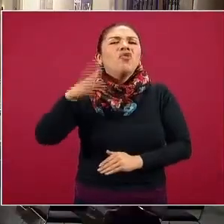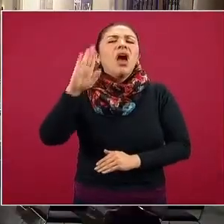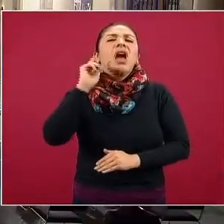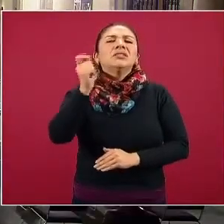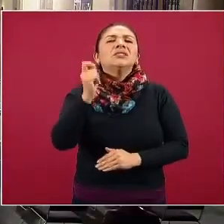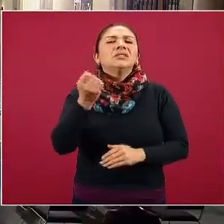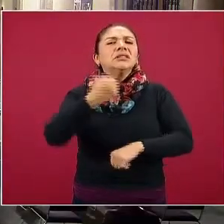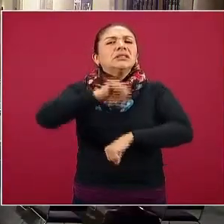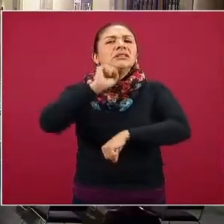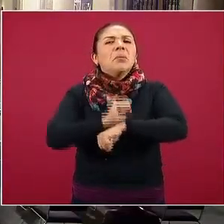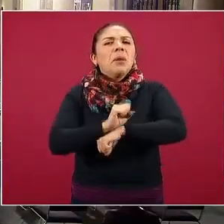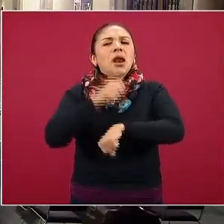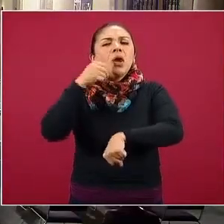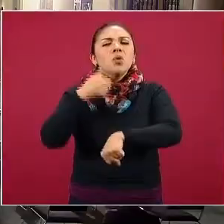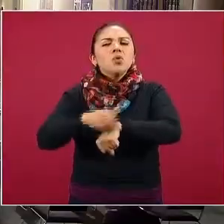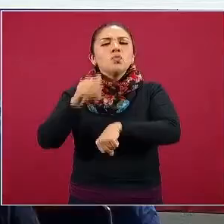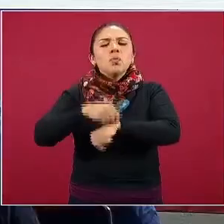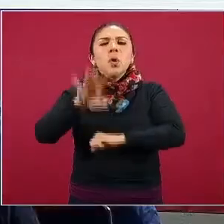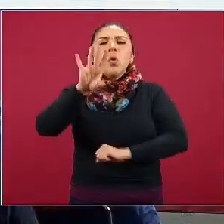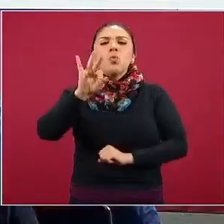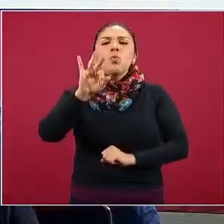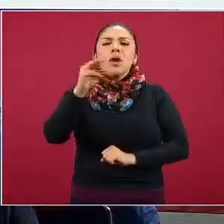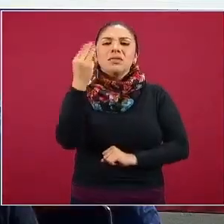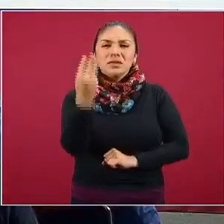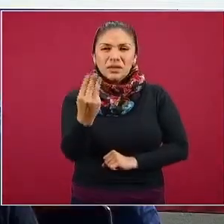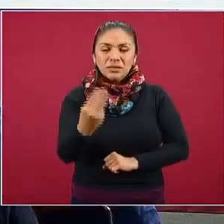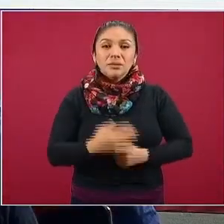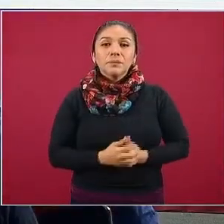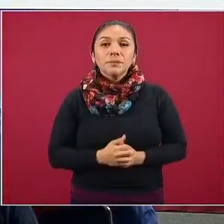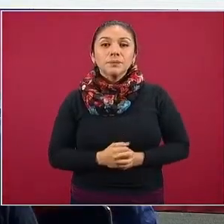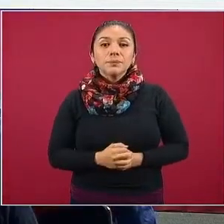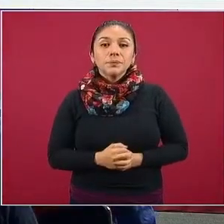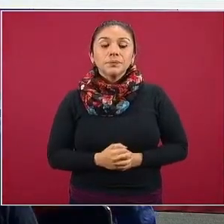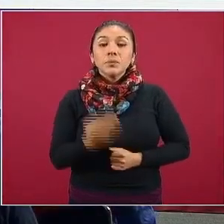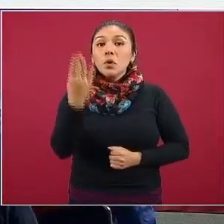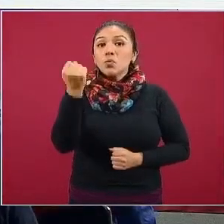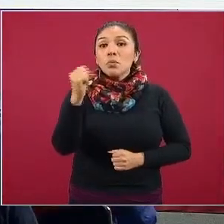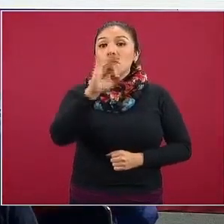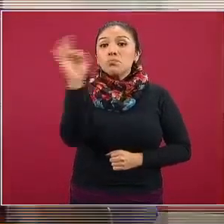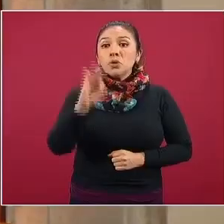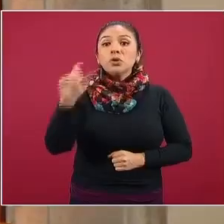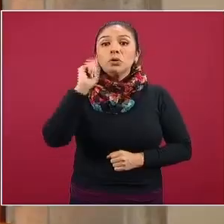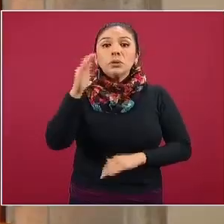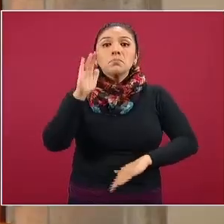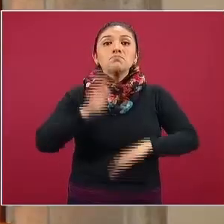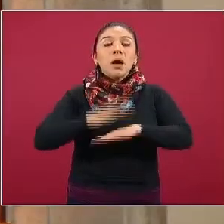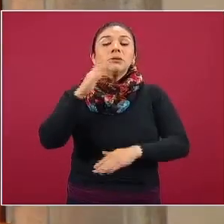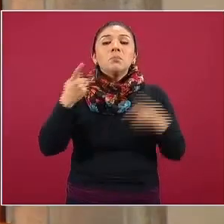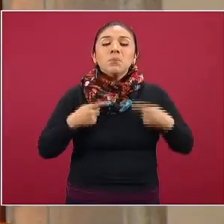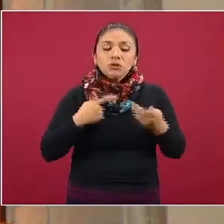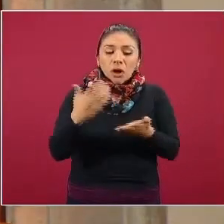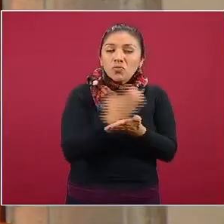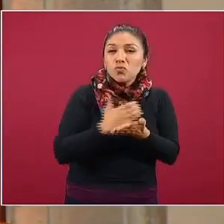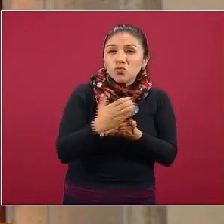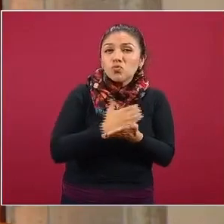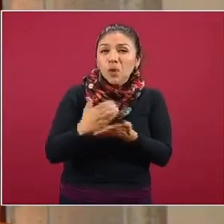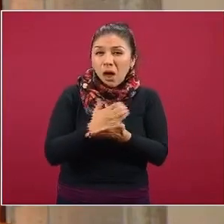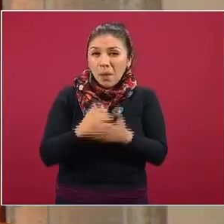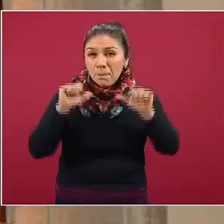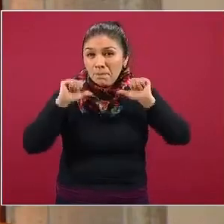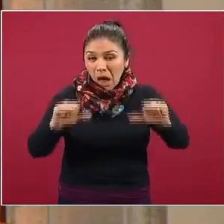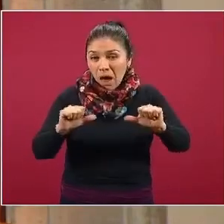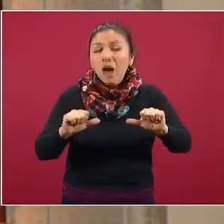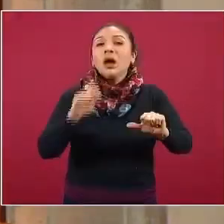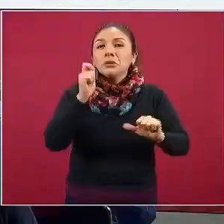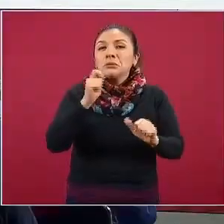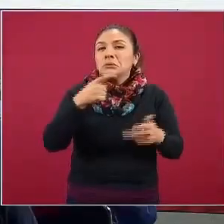la semana 43. 9% el incremento en los casos recuperados, los cuales a su vez